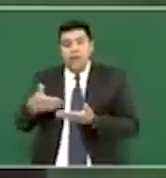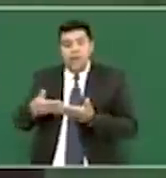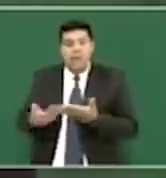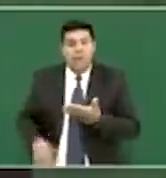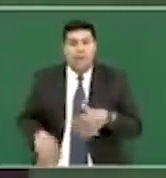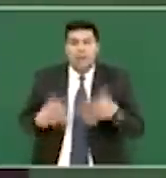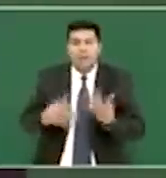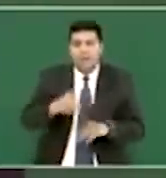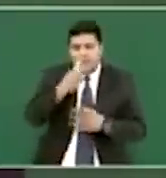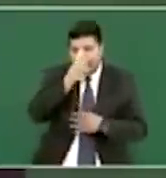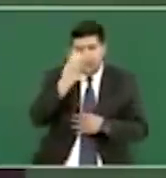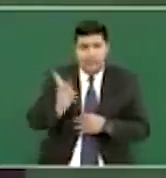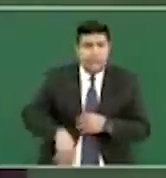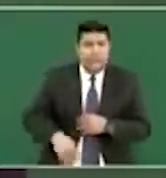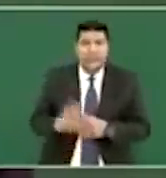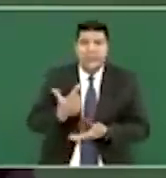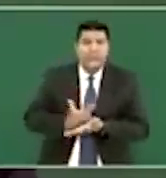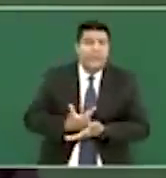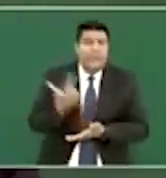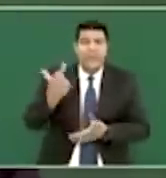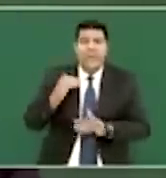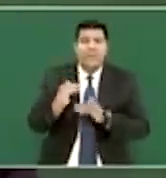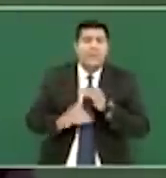creando organismos